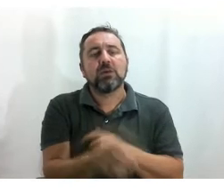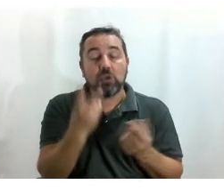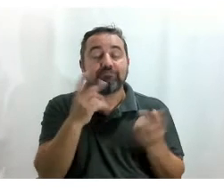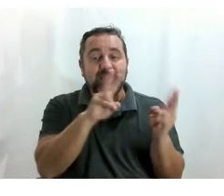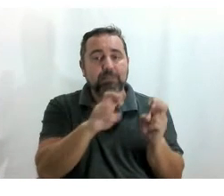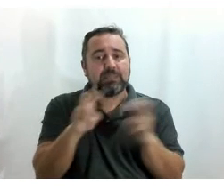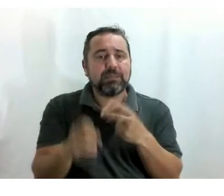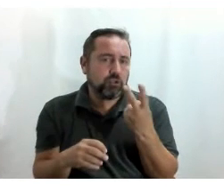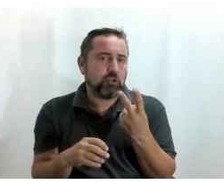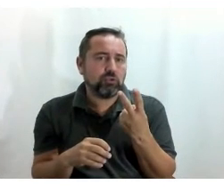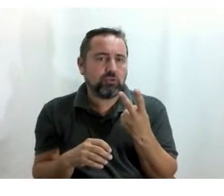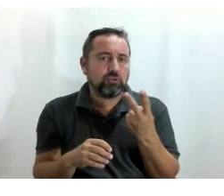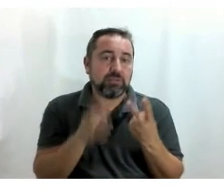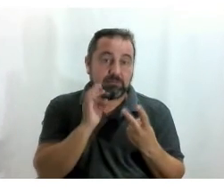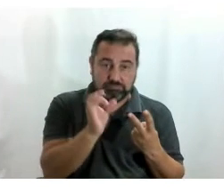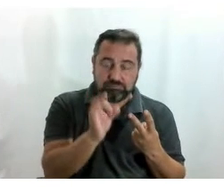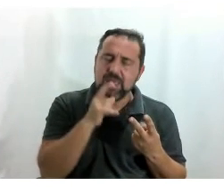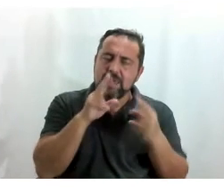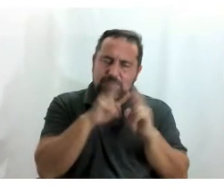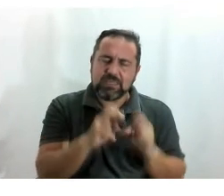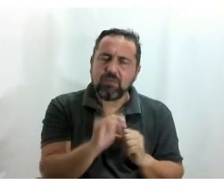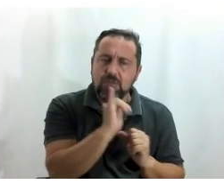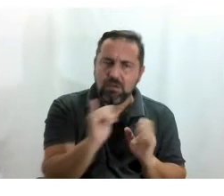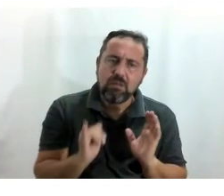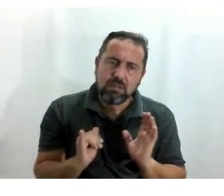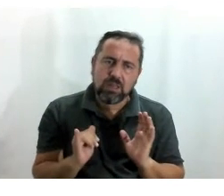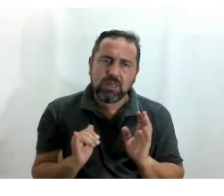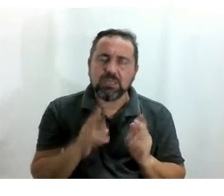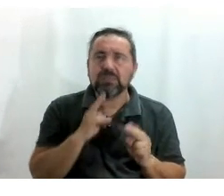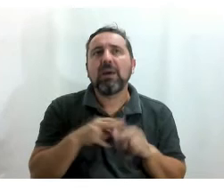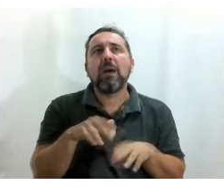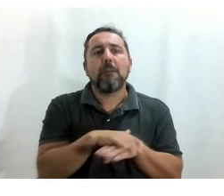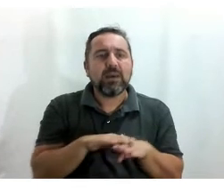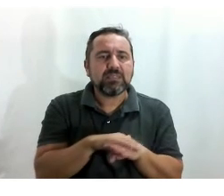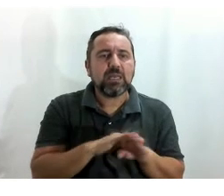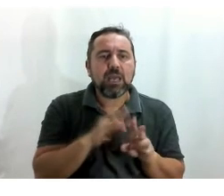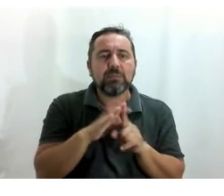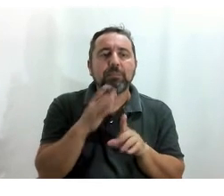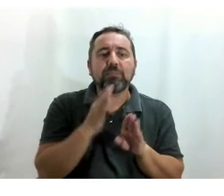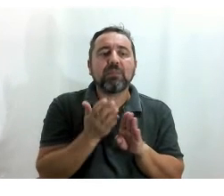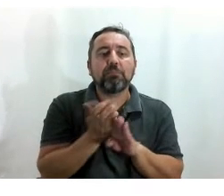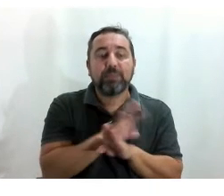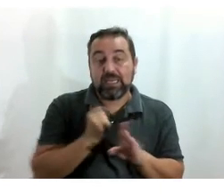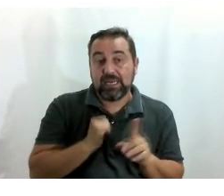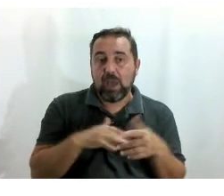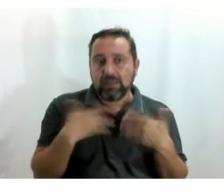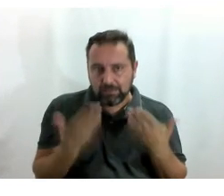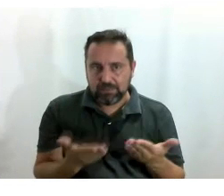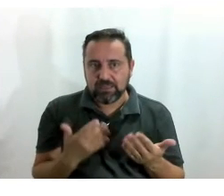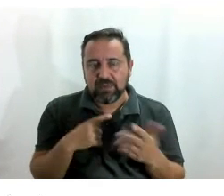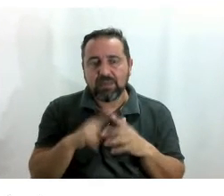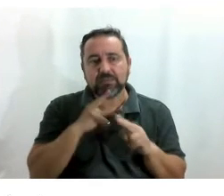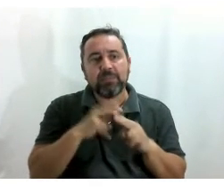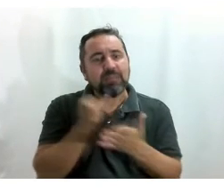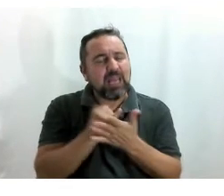dos temas que, por supuesto, existe investigación, tanto básica a nivel preclínico como ya incluso ensayos a